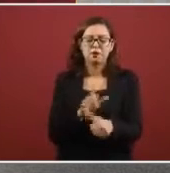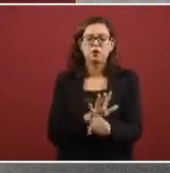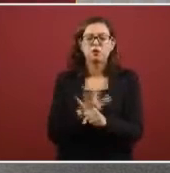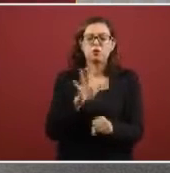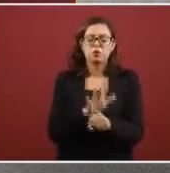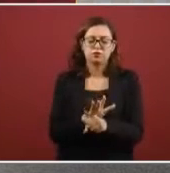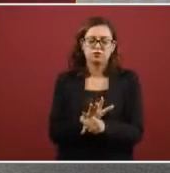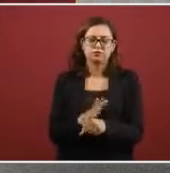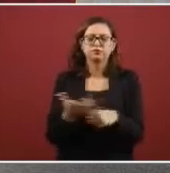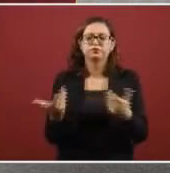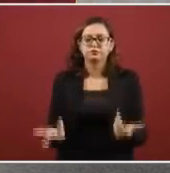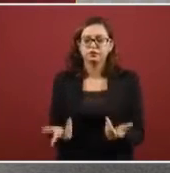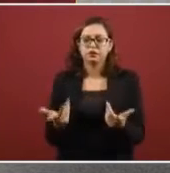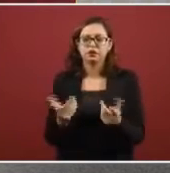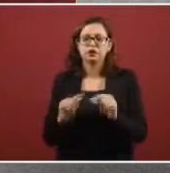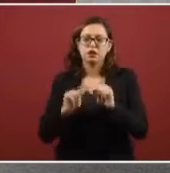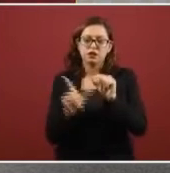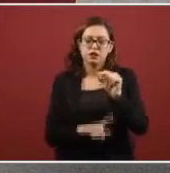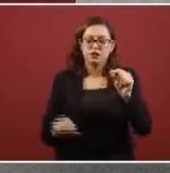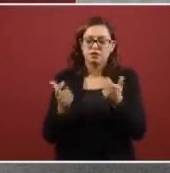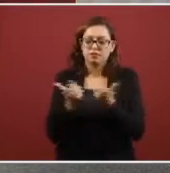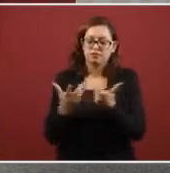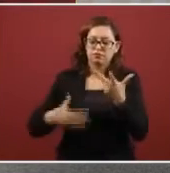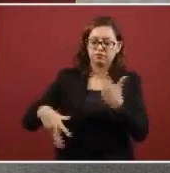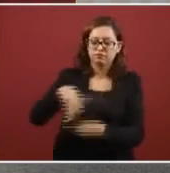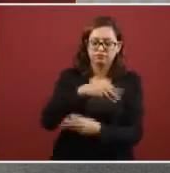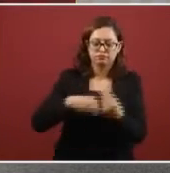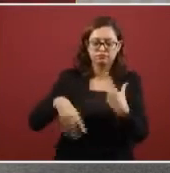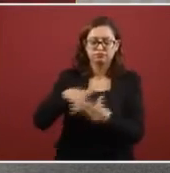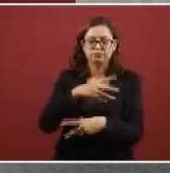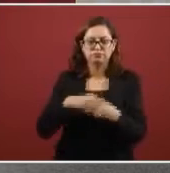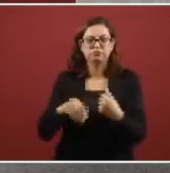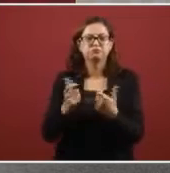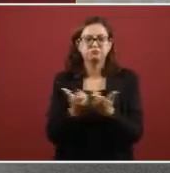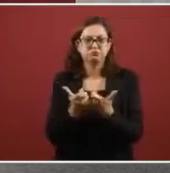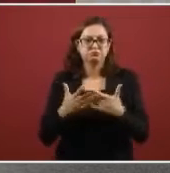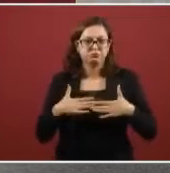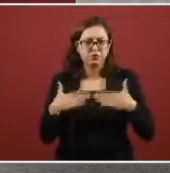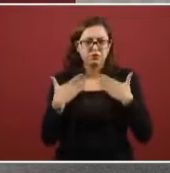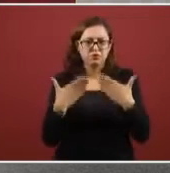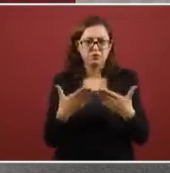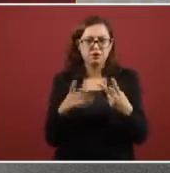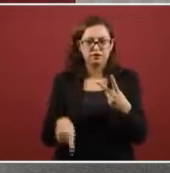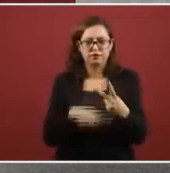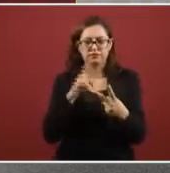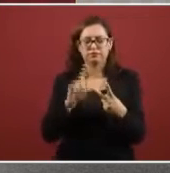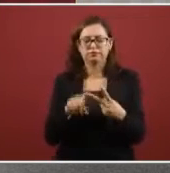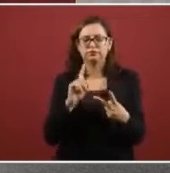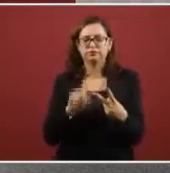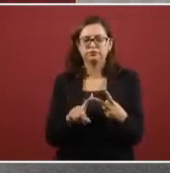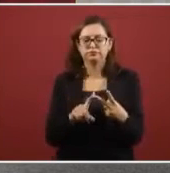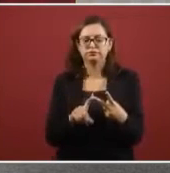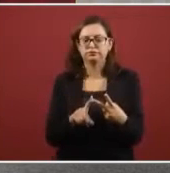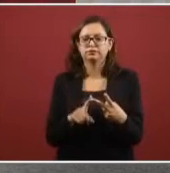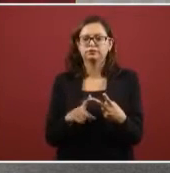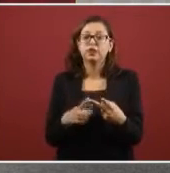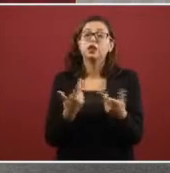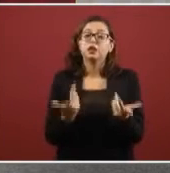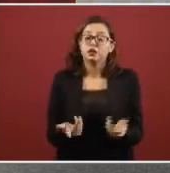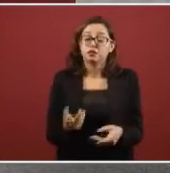contribuye a la estabilidad macroeconómica del país. Es contribuye a la estabilidad macroeconómica del país.